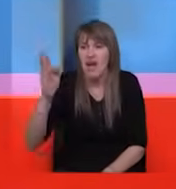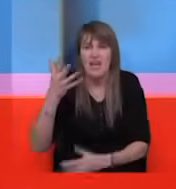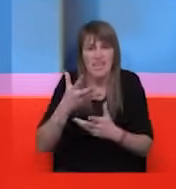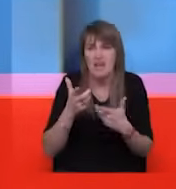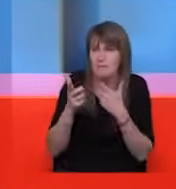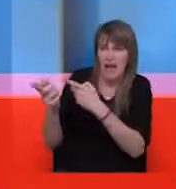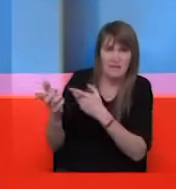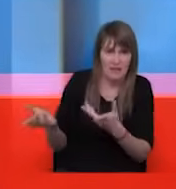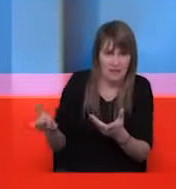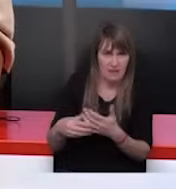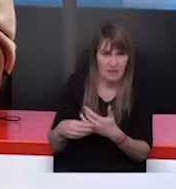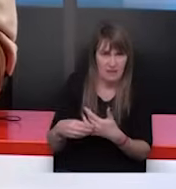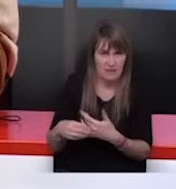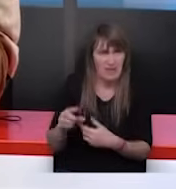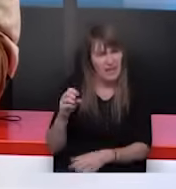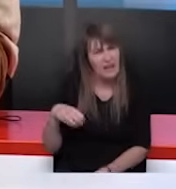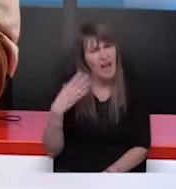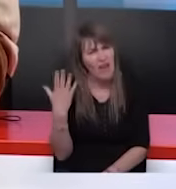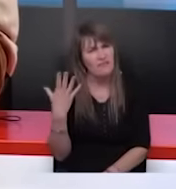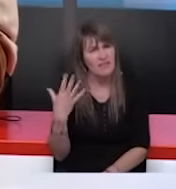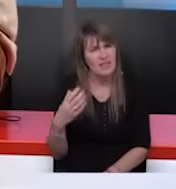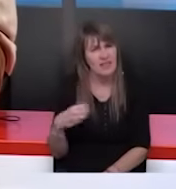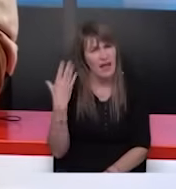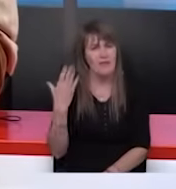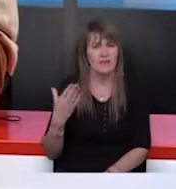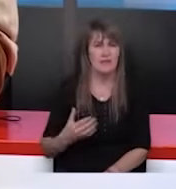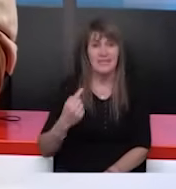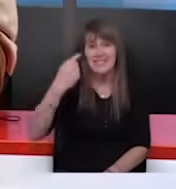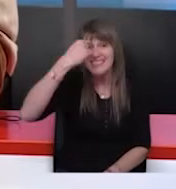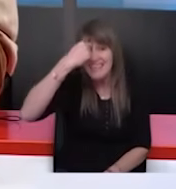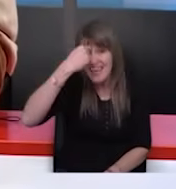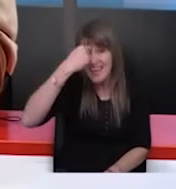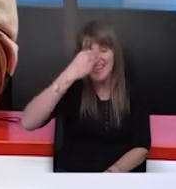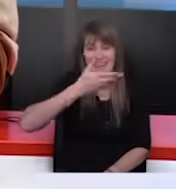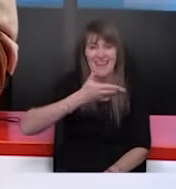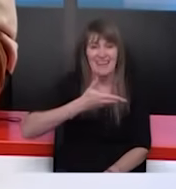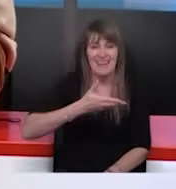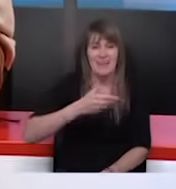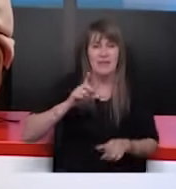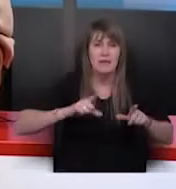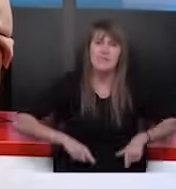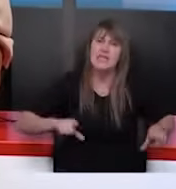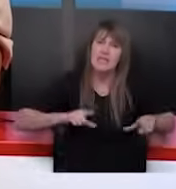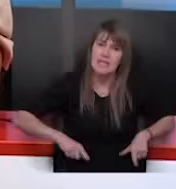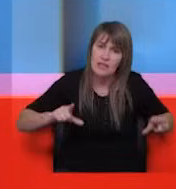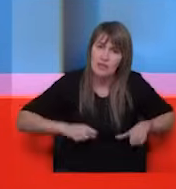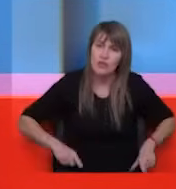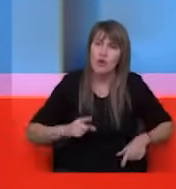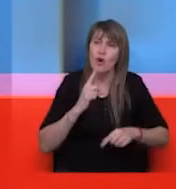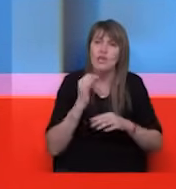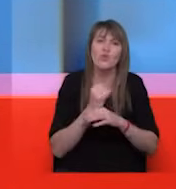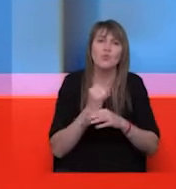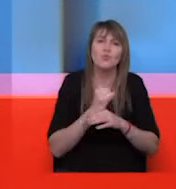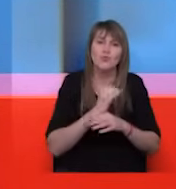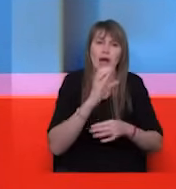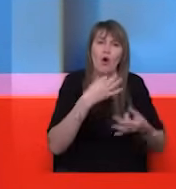matar, ¿no? Fue gravísimo en su momento. Sí, en aquel momento Che Guevara, que era funcionario. Sí, era ministro de Industria y